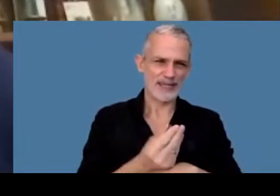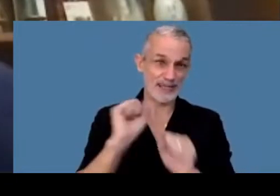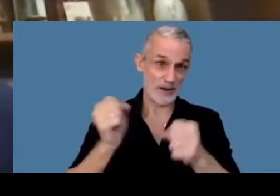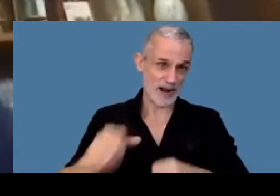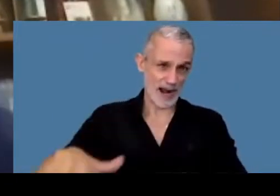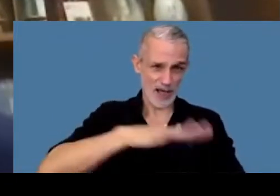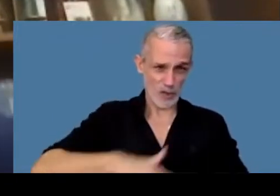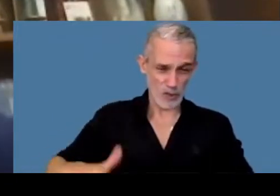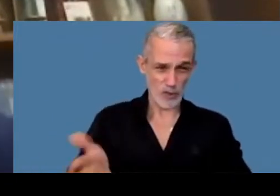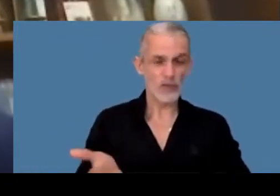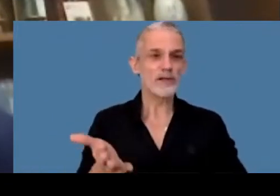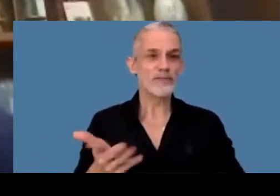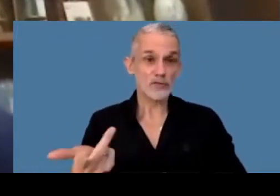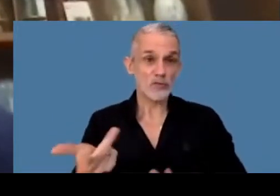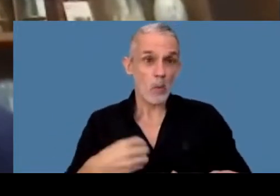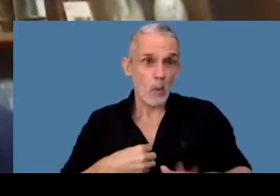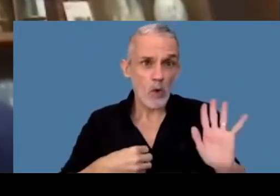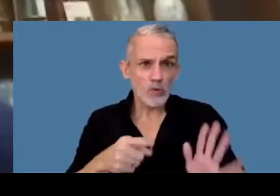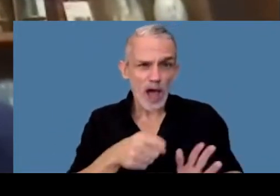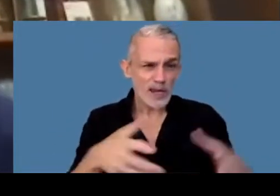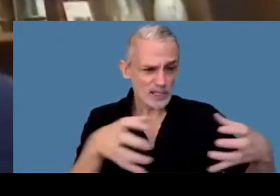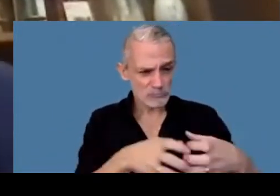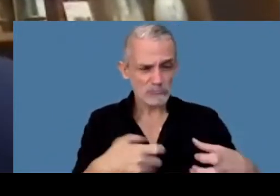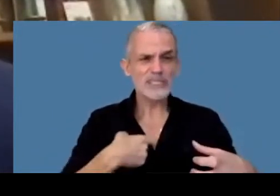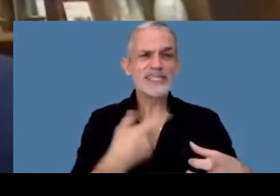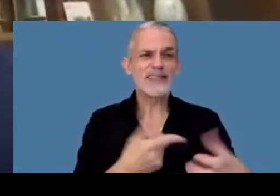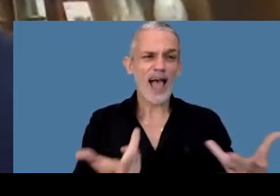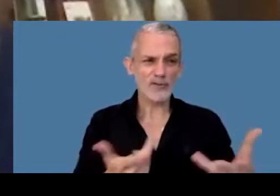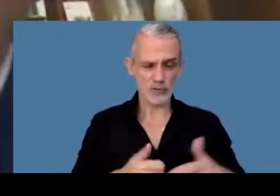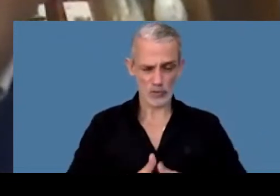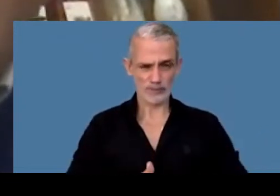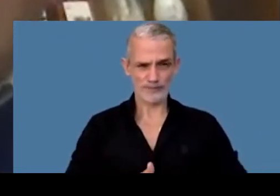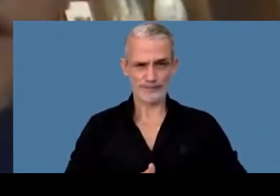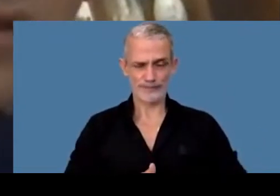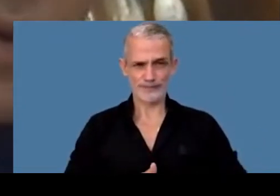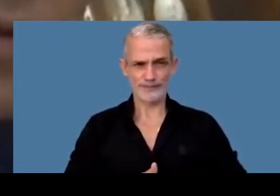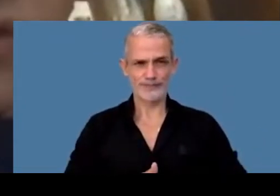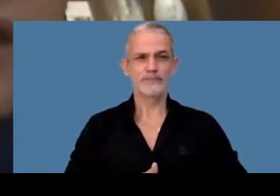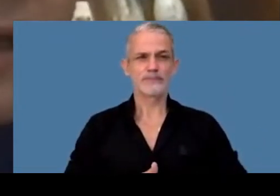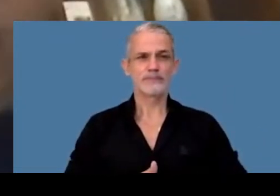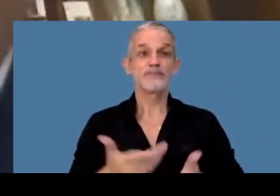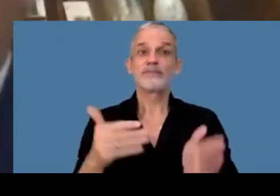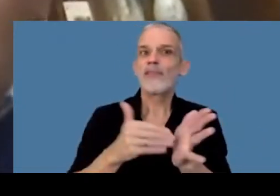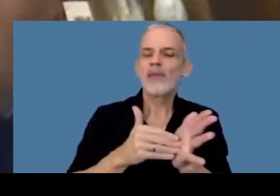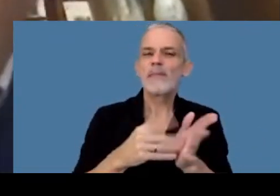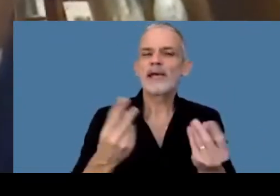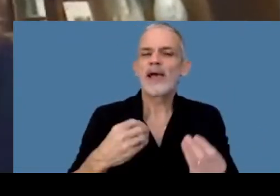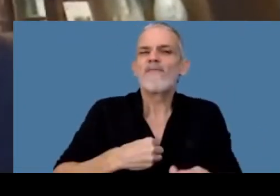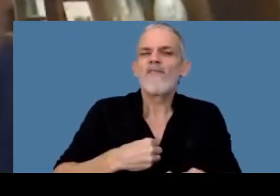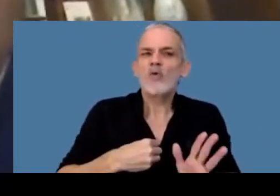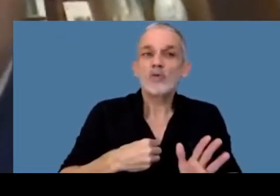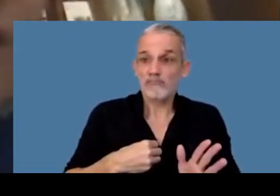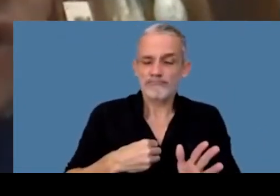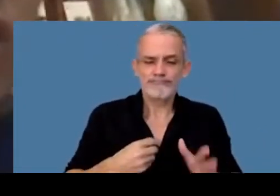Son voluntarias, ¿no? Porque precisamente depende de una voluntad de